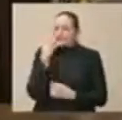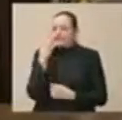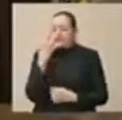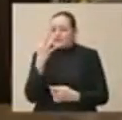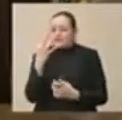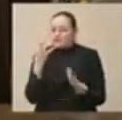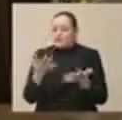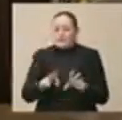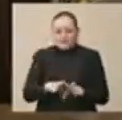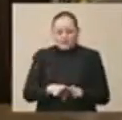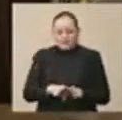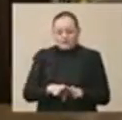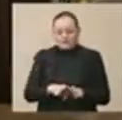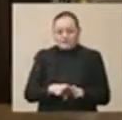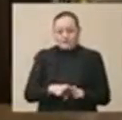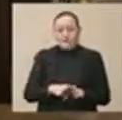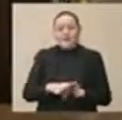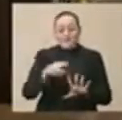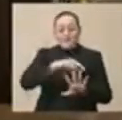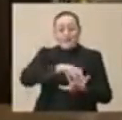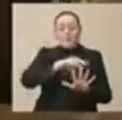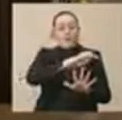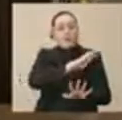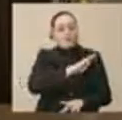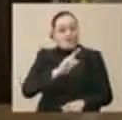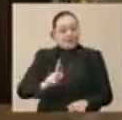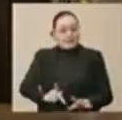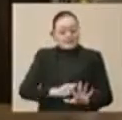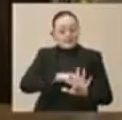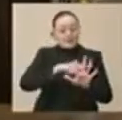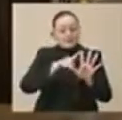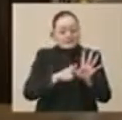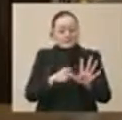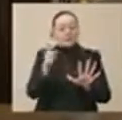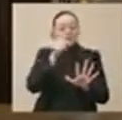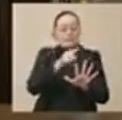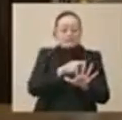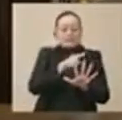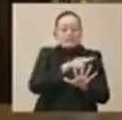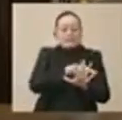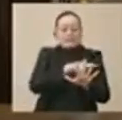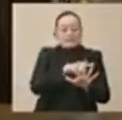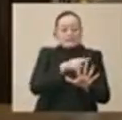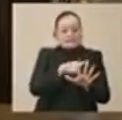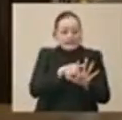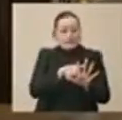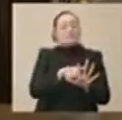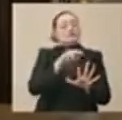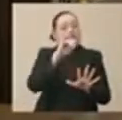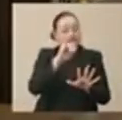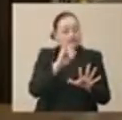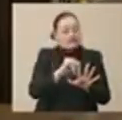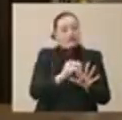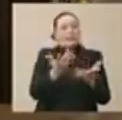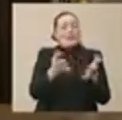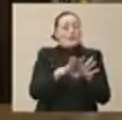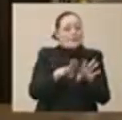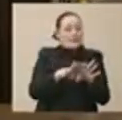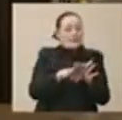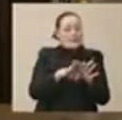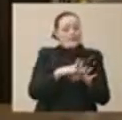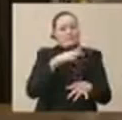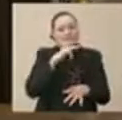enérgica tres de nuestros cinco municipios del estado atraviesan por condiciones preocupantes por la pandemia